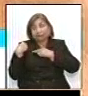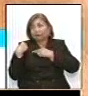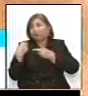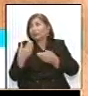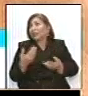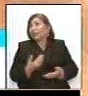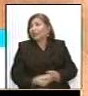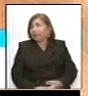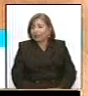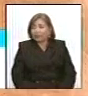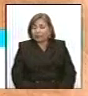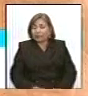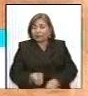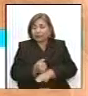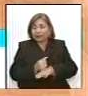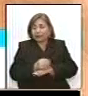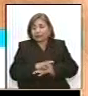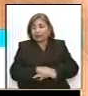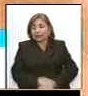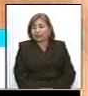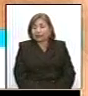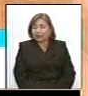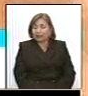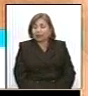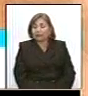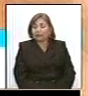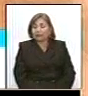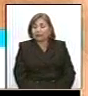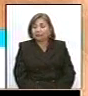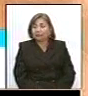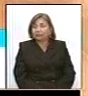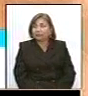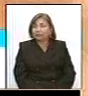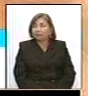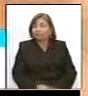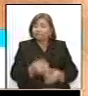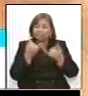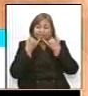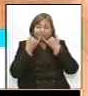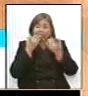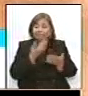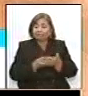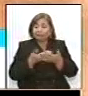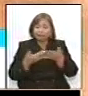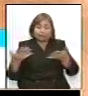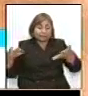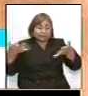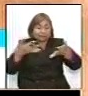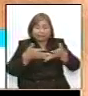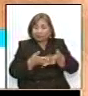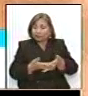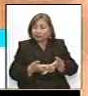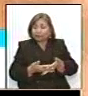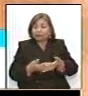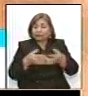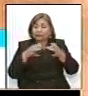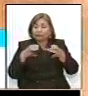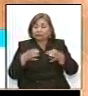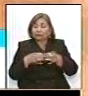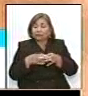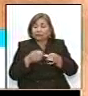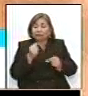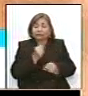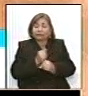el asesor era el que se encargaba de la supervisión. Esta información debió ser corroborada y constatada en la audiencia con la participación